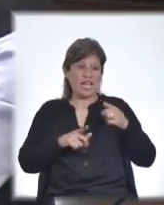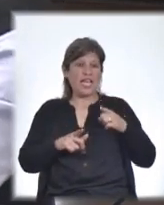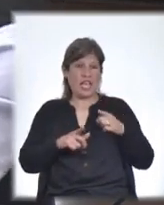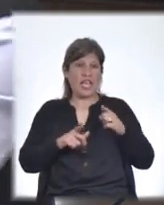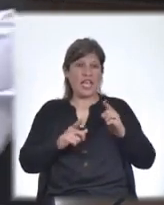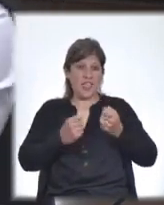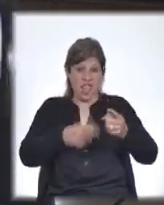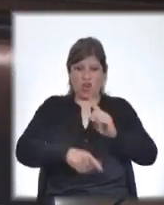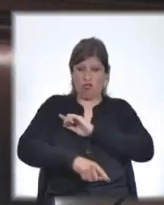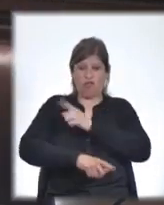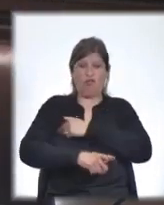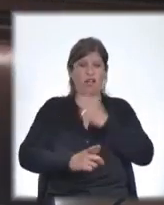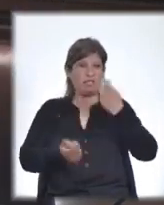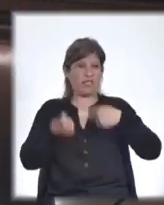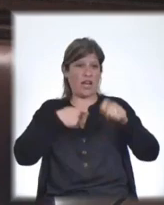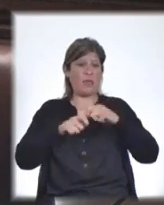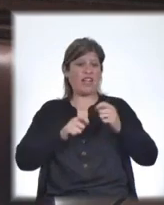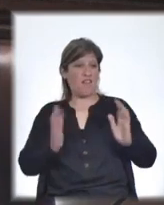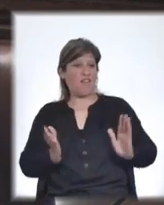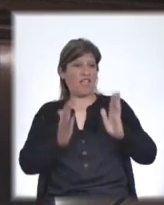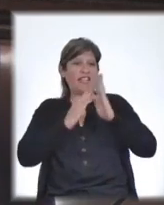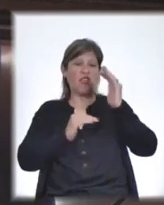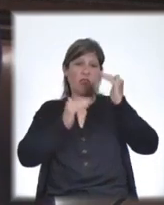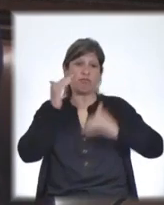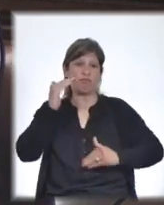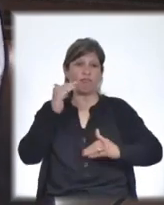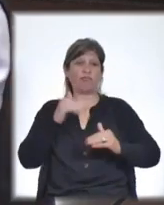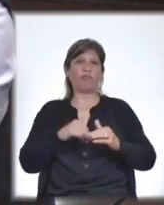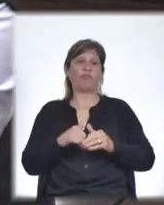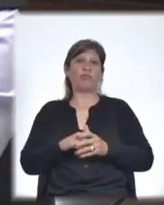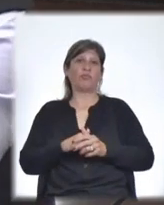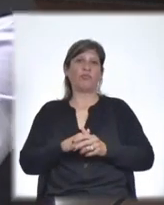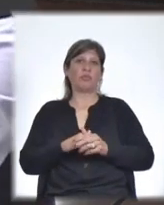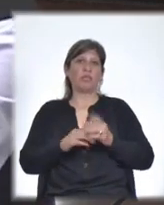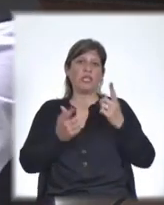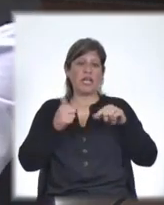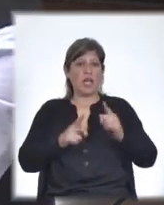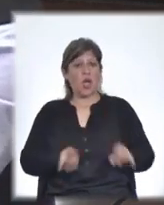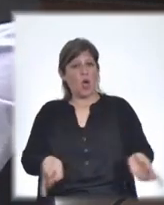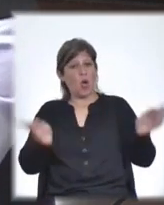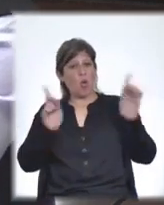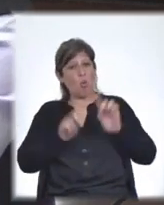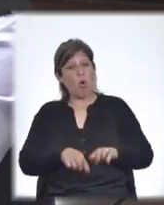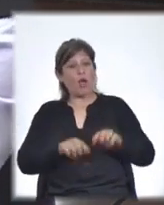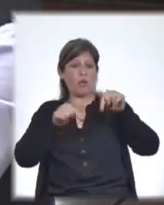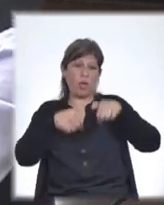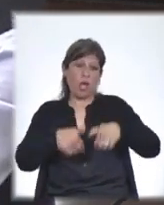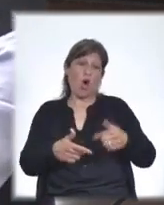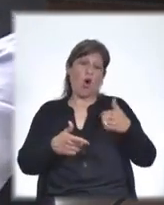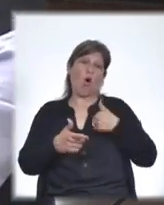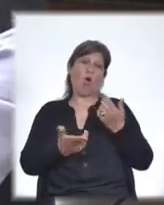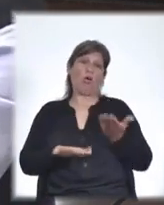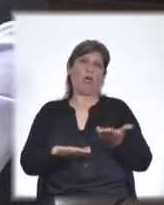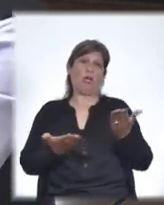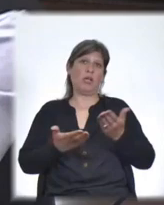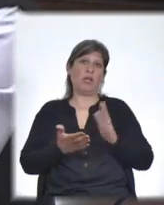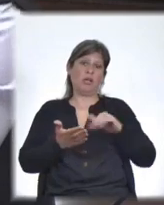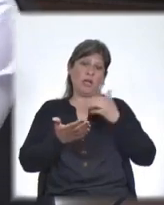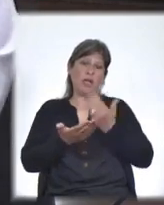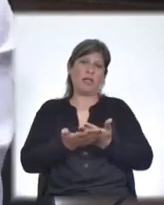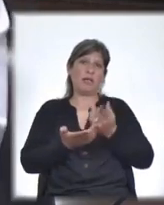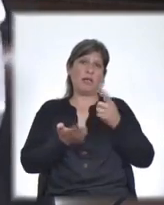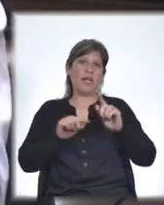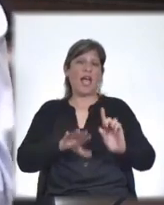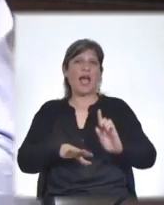mercado, enfrentando las desigualdades. En definitiva, vuelve a colocarse hoy y pasa a ser